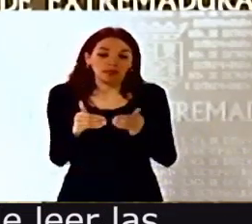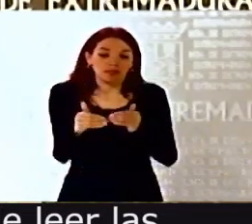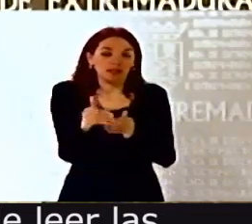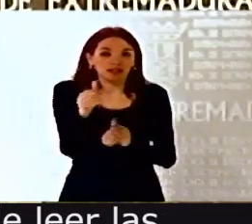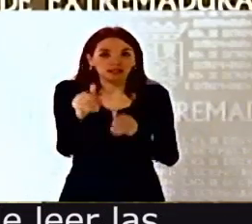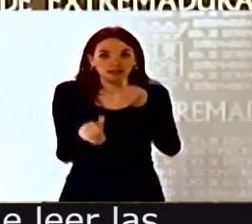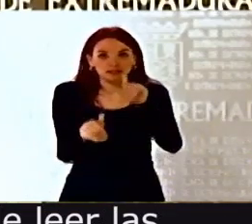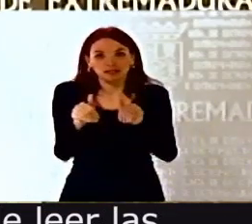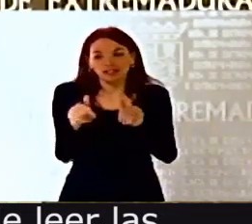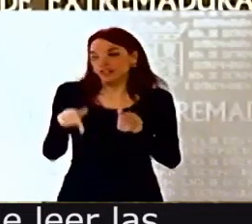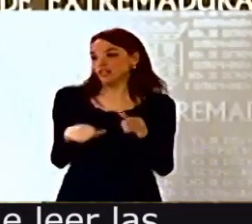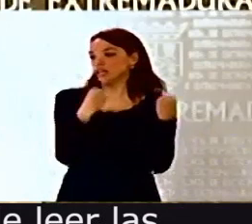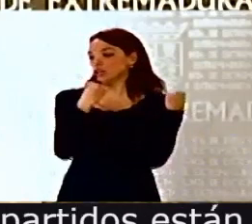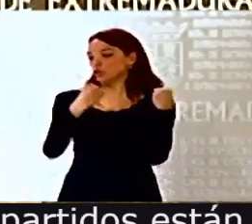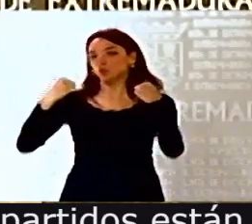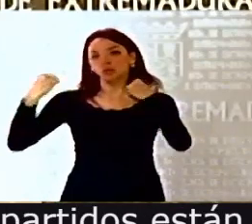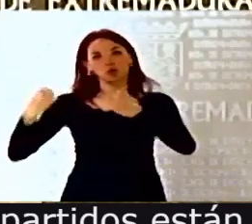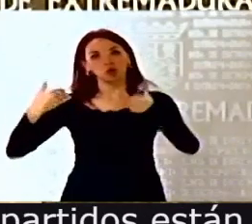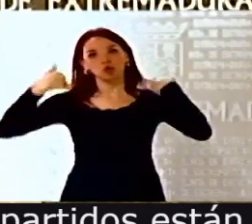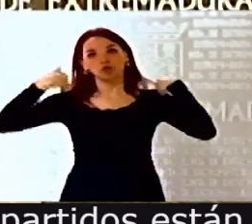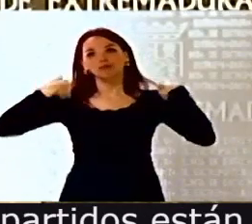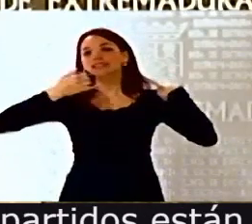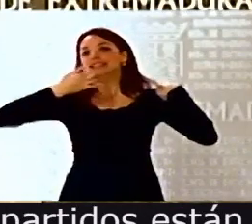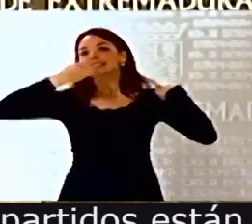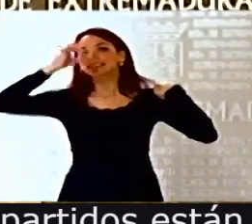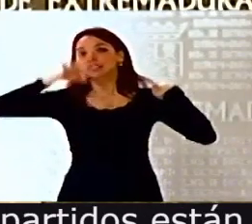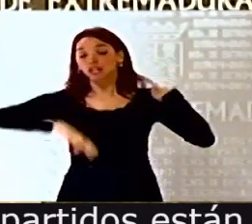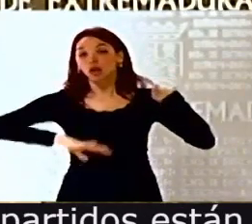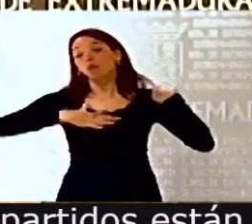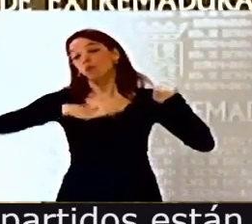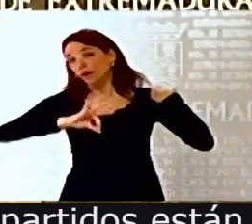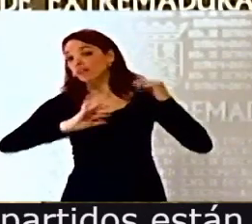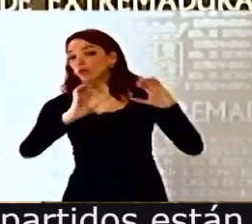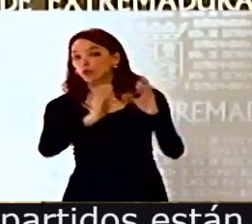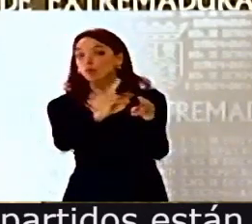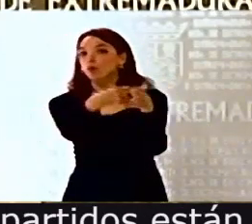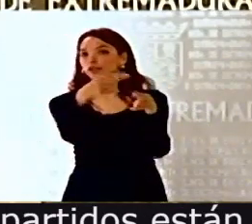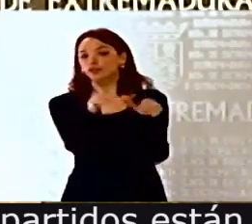que corresponde más a los responsables y dirigentes de los partidos políticos que concurrimos a las